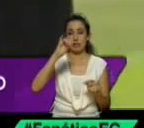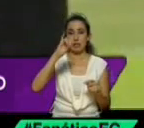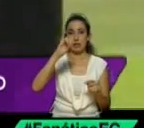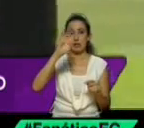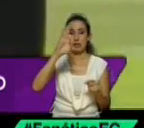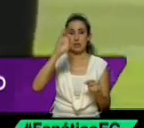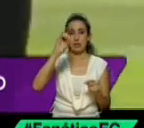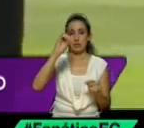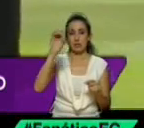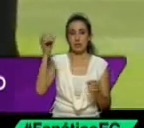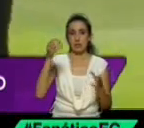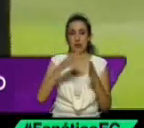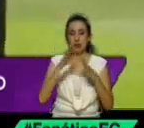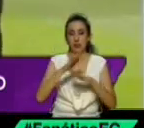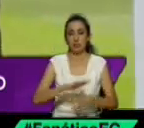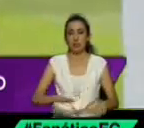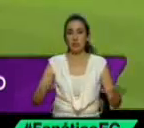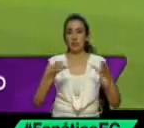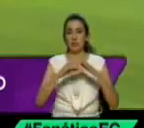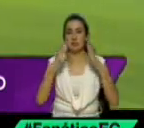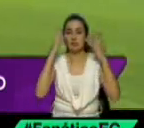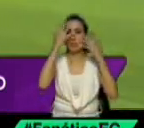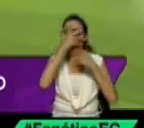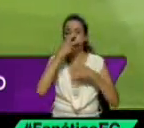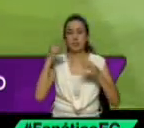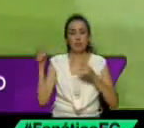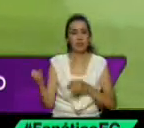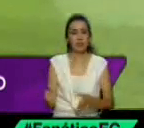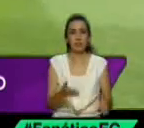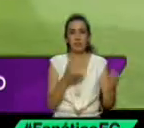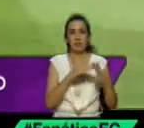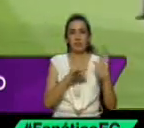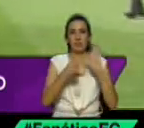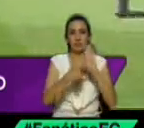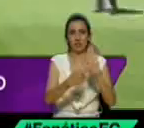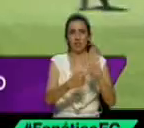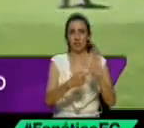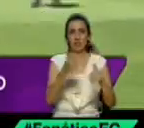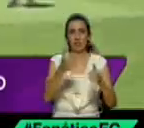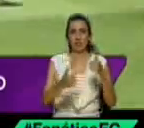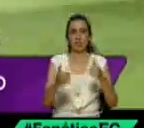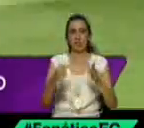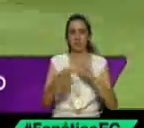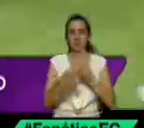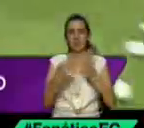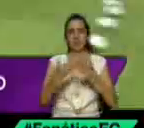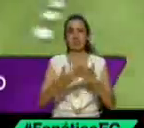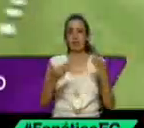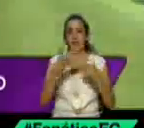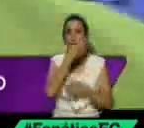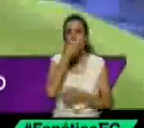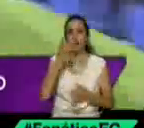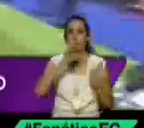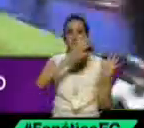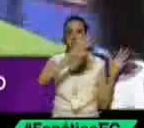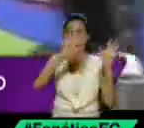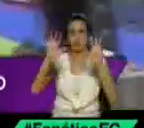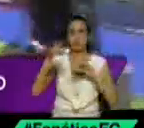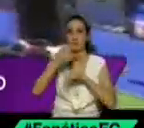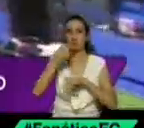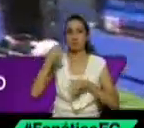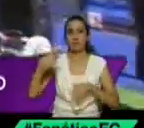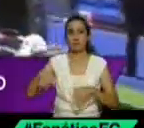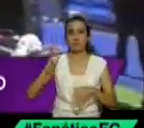se dio con la gran expectativa que generaba la presentación de este que fue el mejor arquero de la Copa del Mundo Rusia